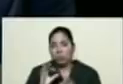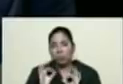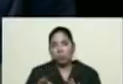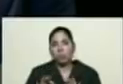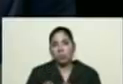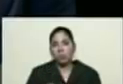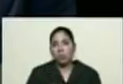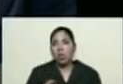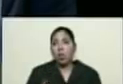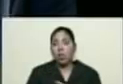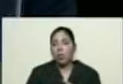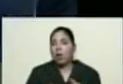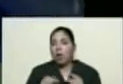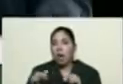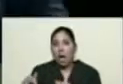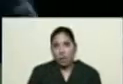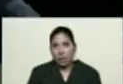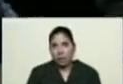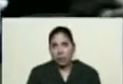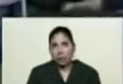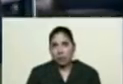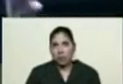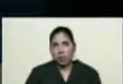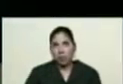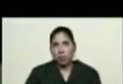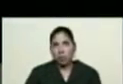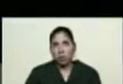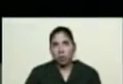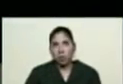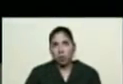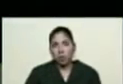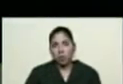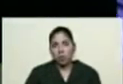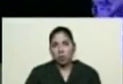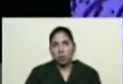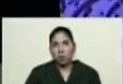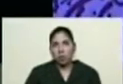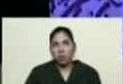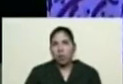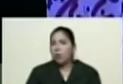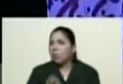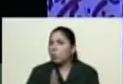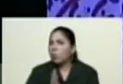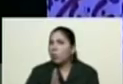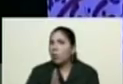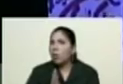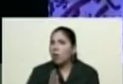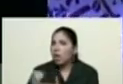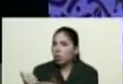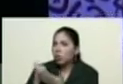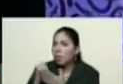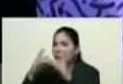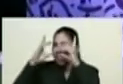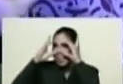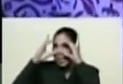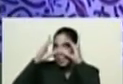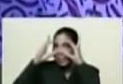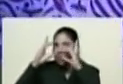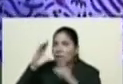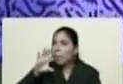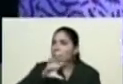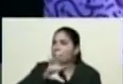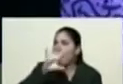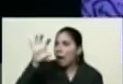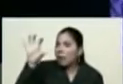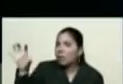aquí, queridos compatriotas. Yo no quería dejar de decir, si tú me puedes ayudar aquí, Delcy, de los países, el